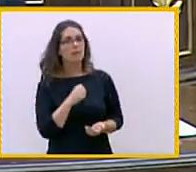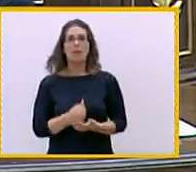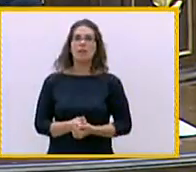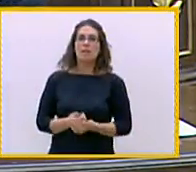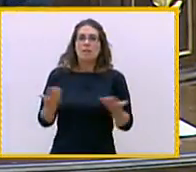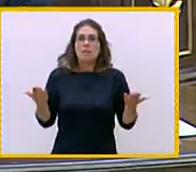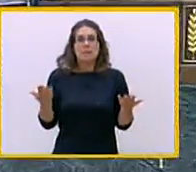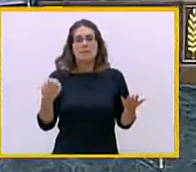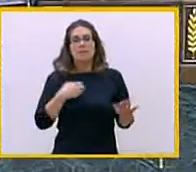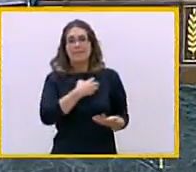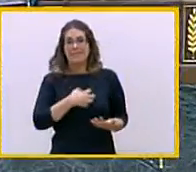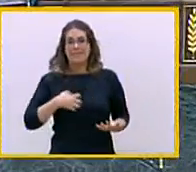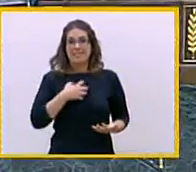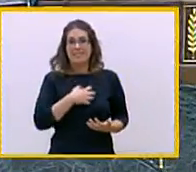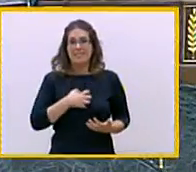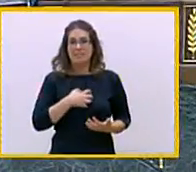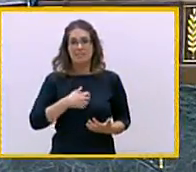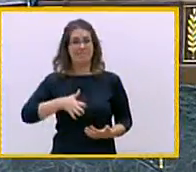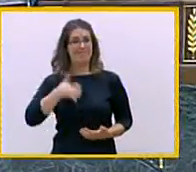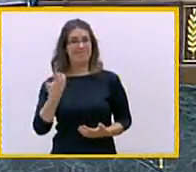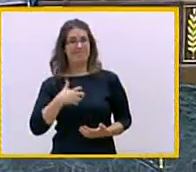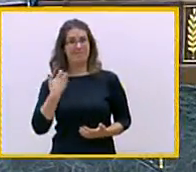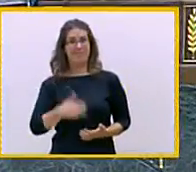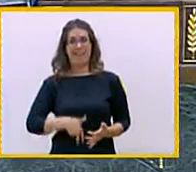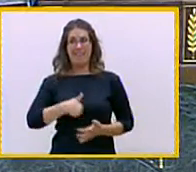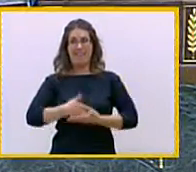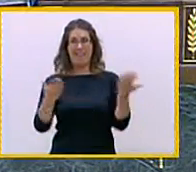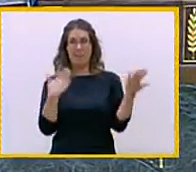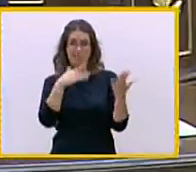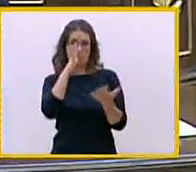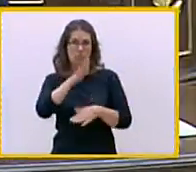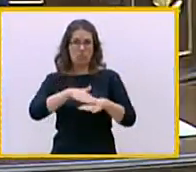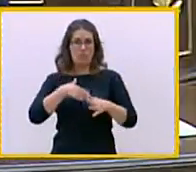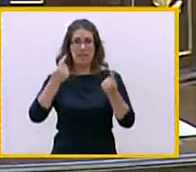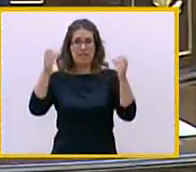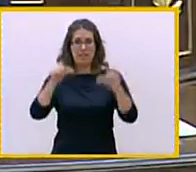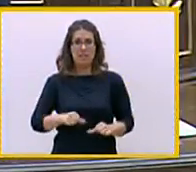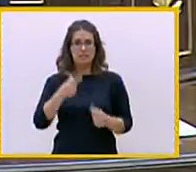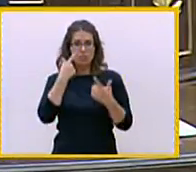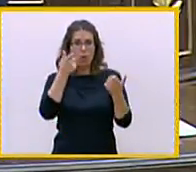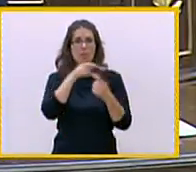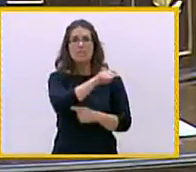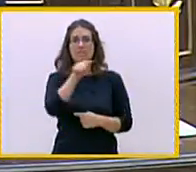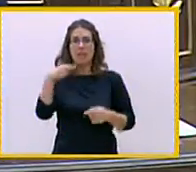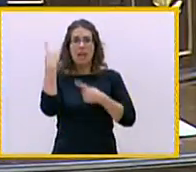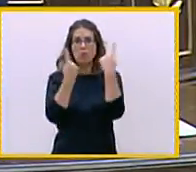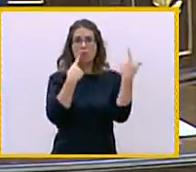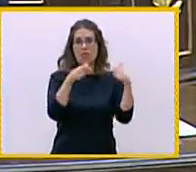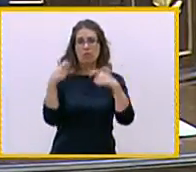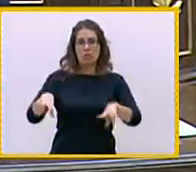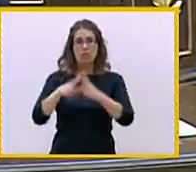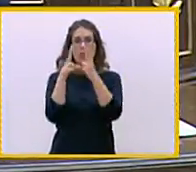inquietud y el malestar generado por la crisis ha provocado que desde algunos sectores sociales se dirija en los últimos